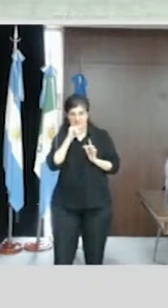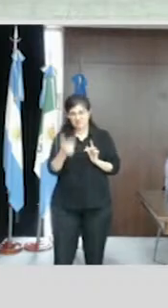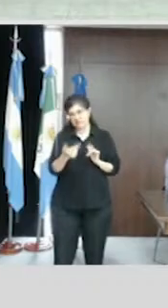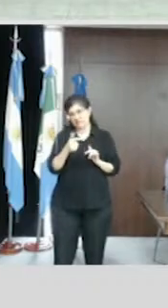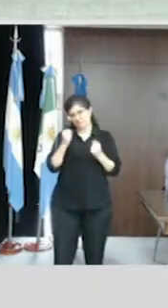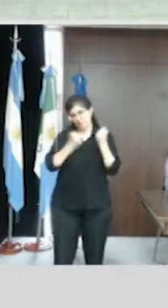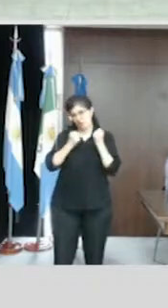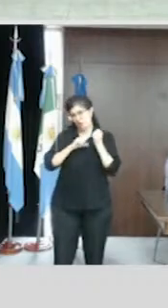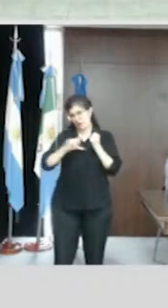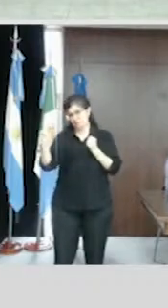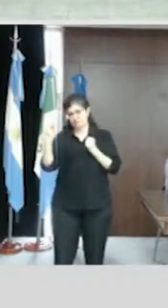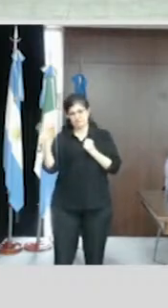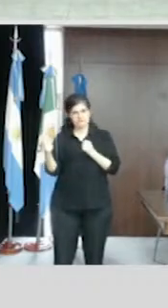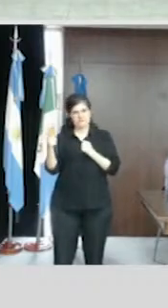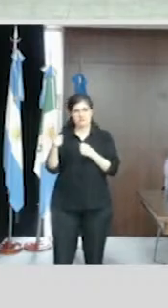sentémonos,